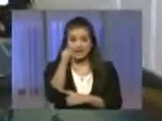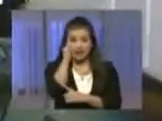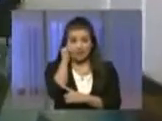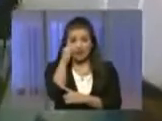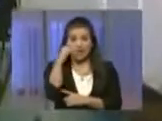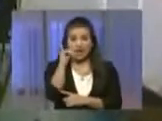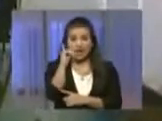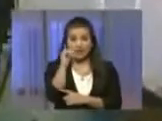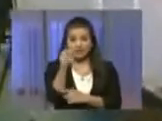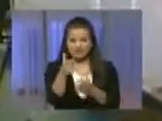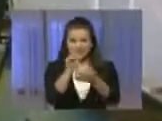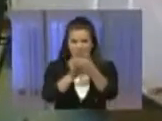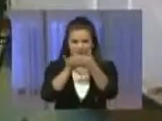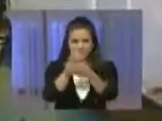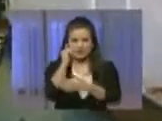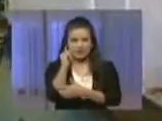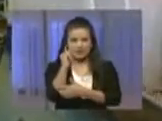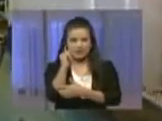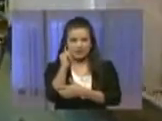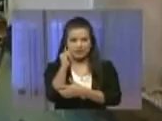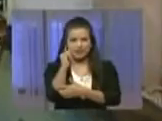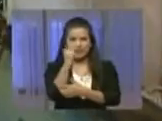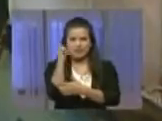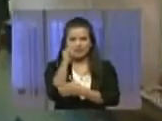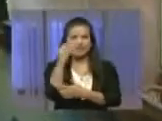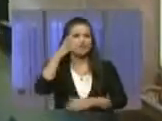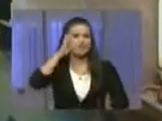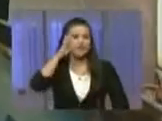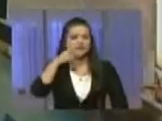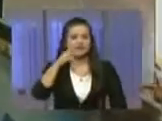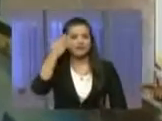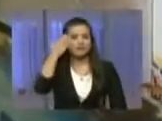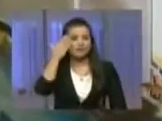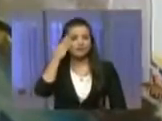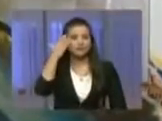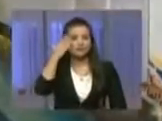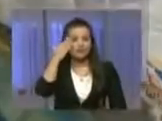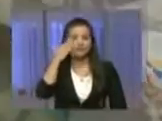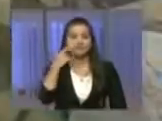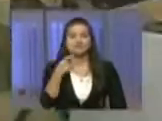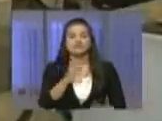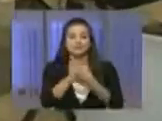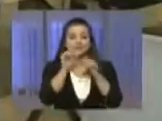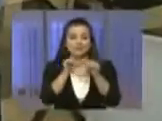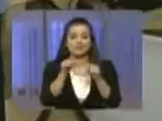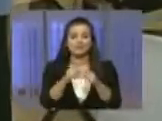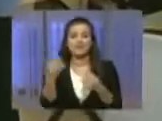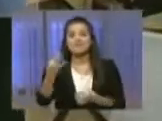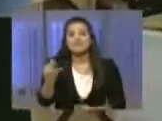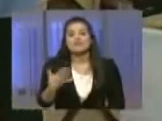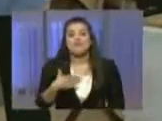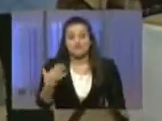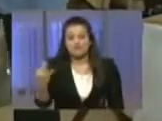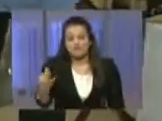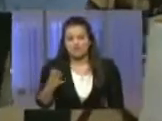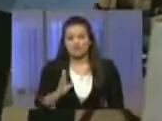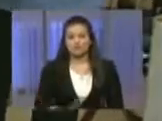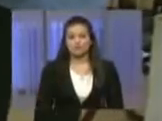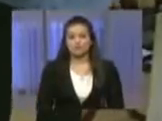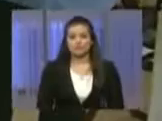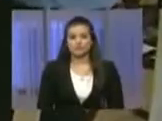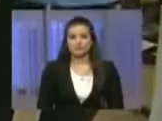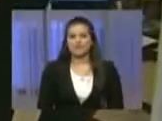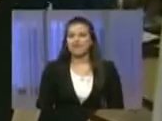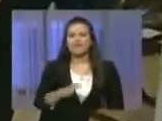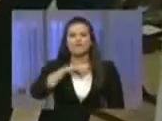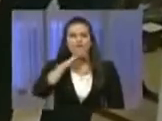de F car el libro en vivo seguimos Mira full sintonía por F Time full